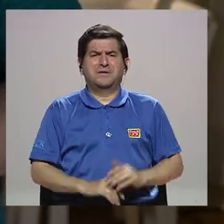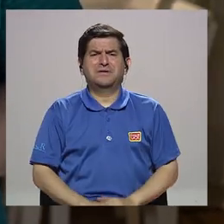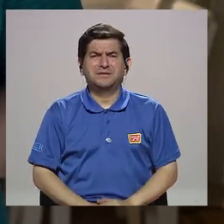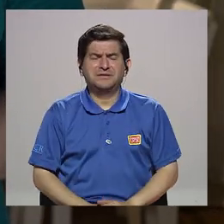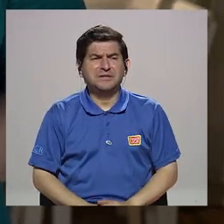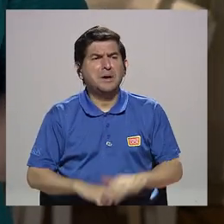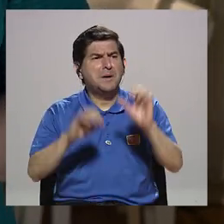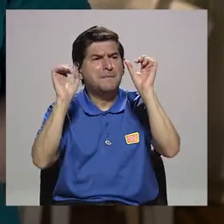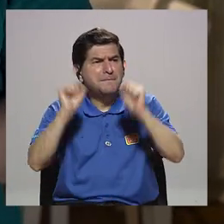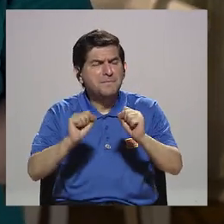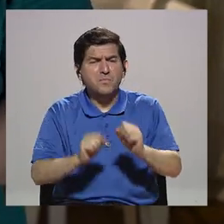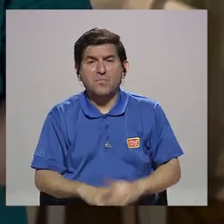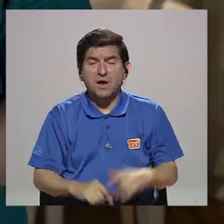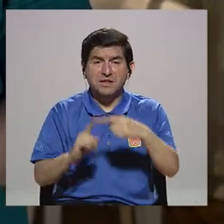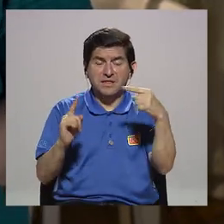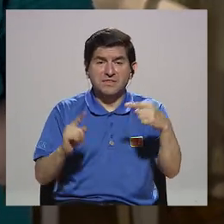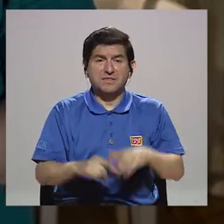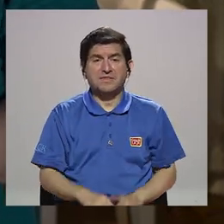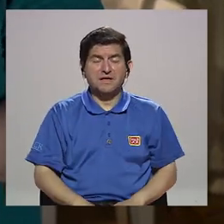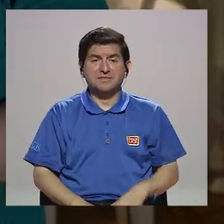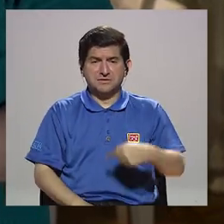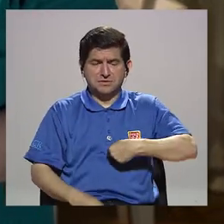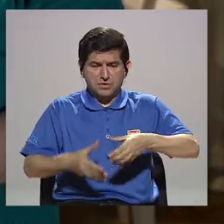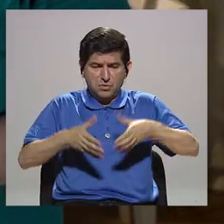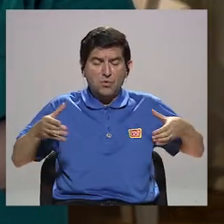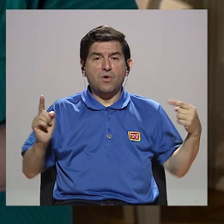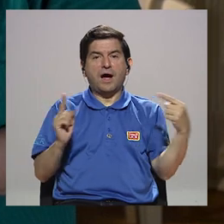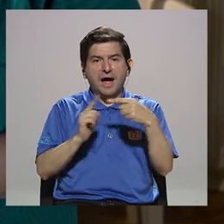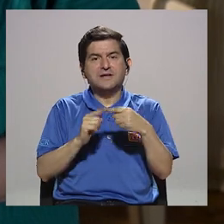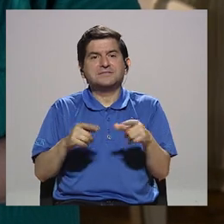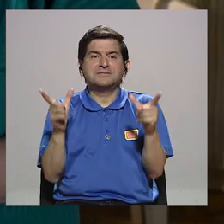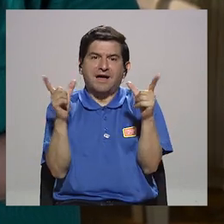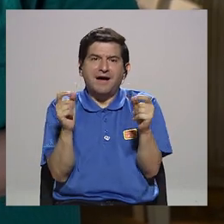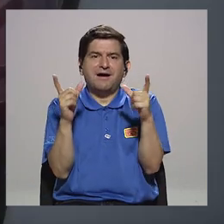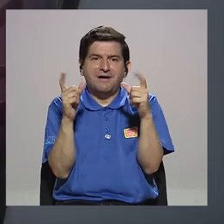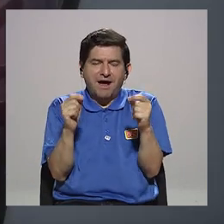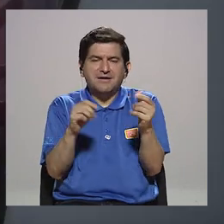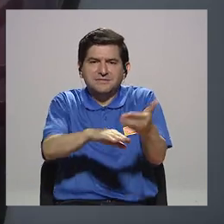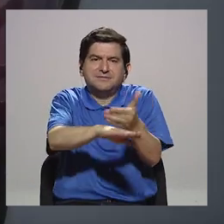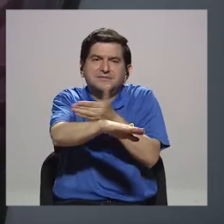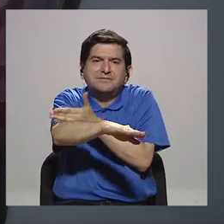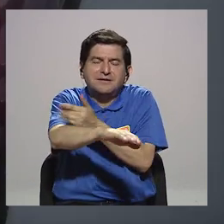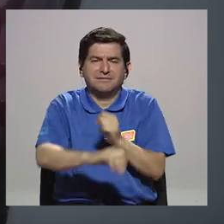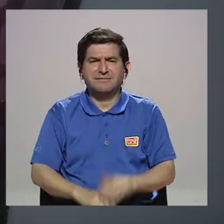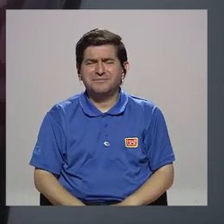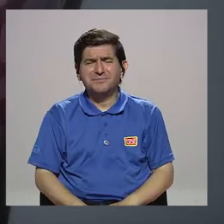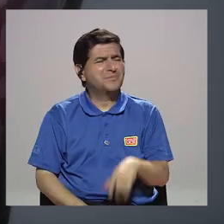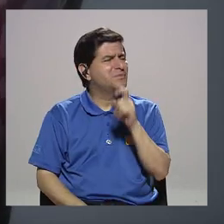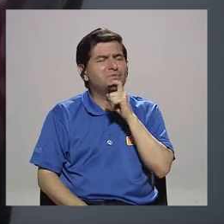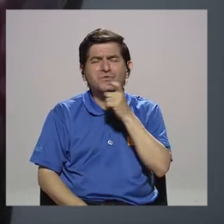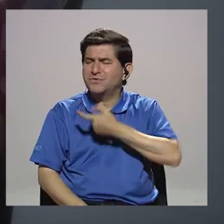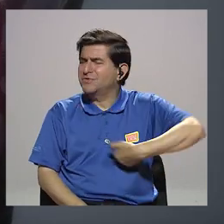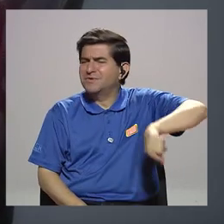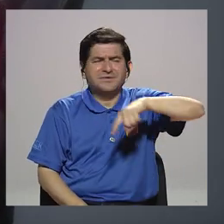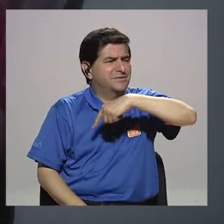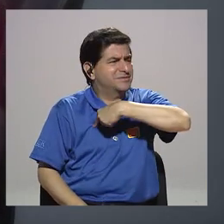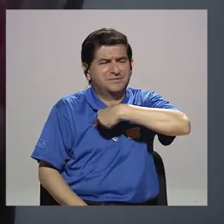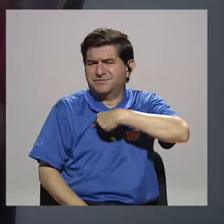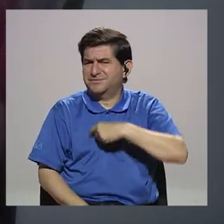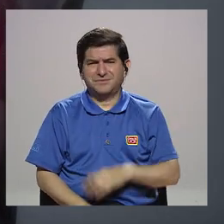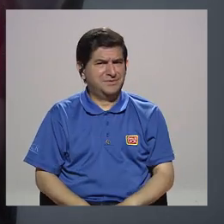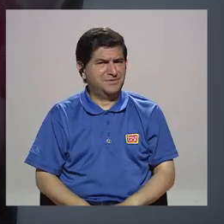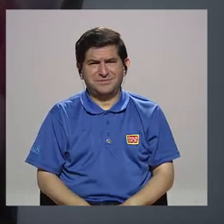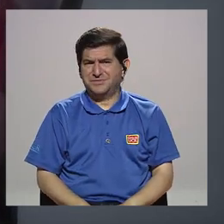boca y el estómago puede ser desde gastritis hasta un cáncer gástrico ya avanzado. Entonces es muy difícil para nosotros